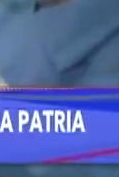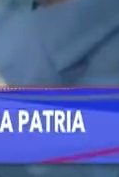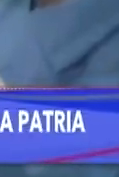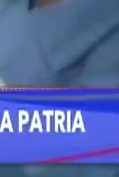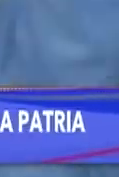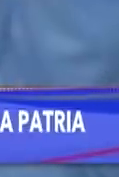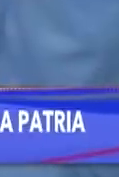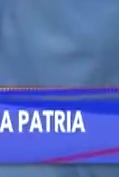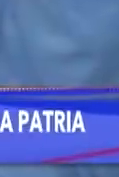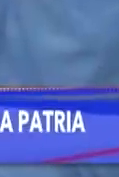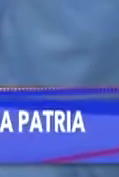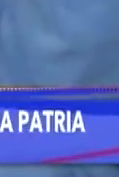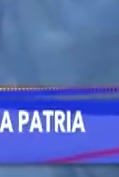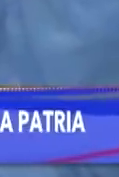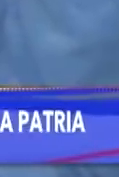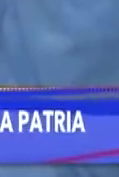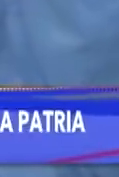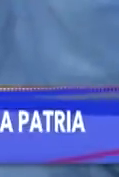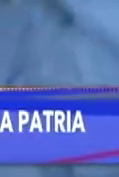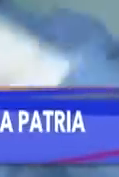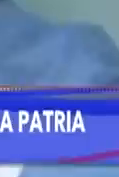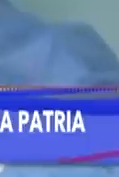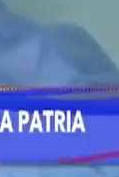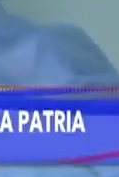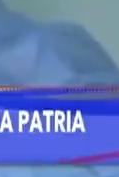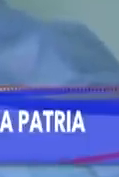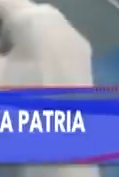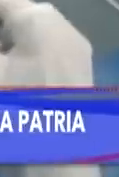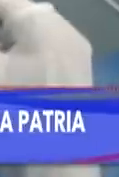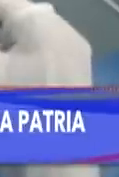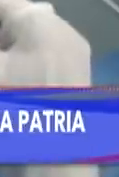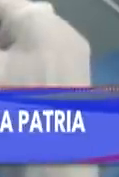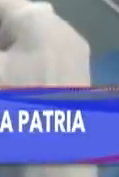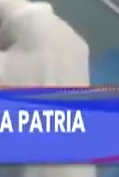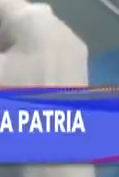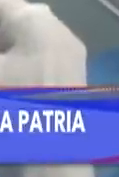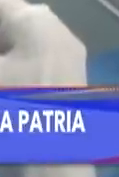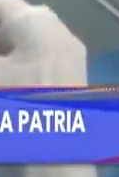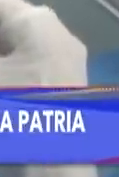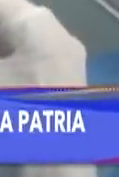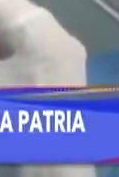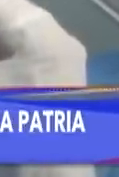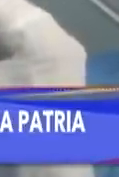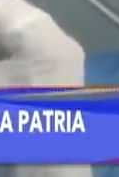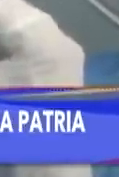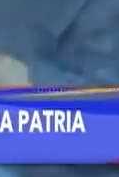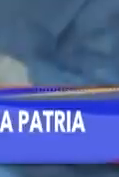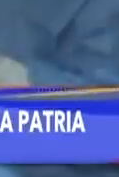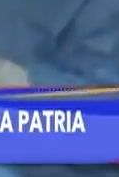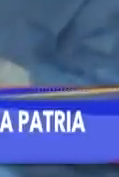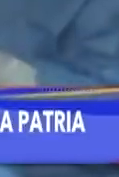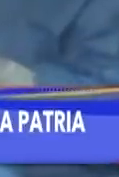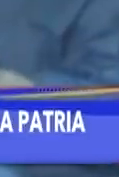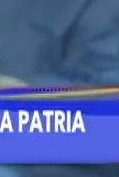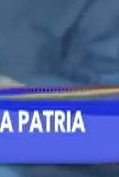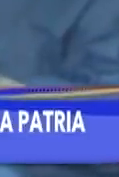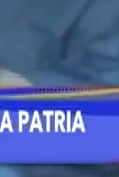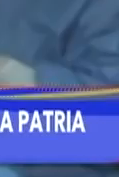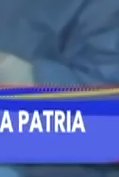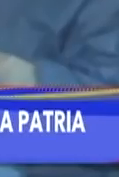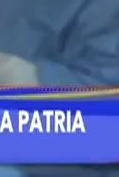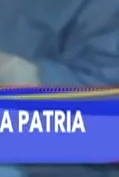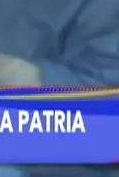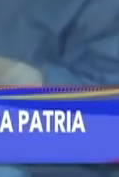aquí a pie, rodilla en tierra, como decía nuestro comandante, y que todos los días vamos a brindarle un servicio de mejor calidad al pueblo venezolano